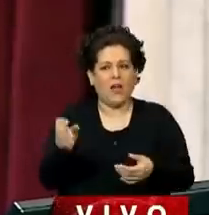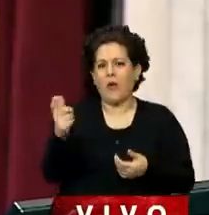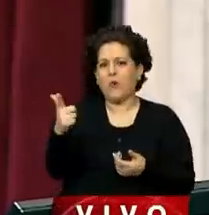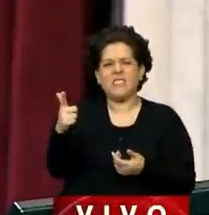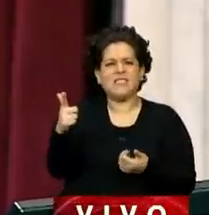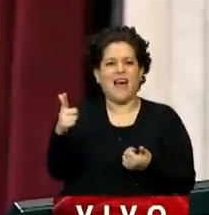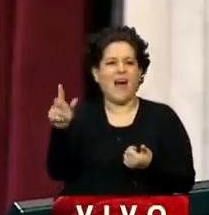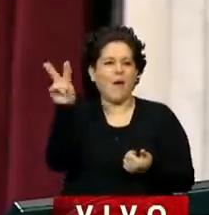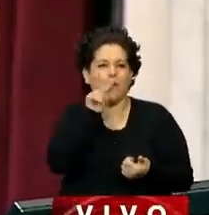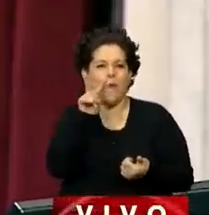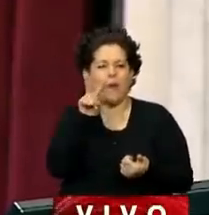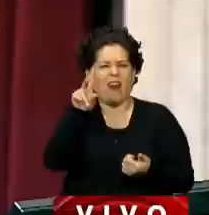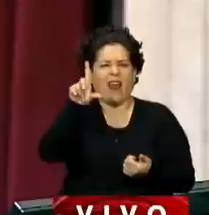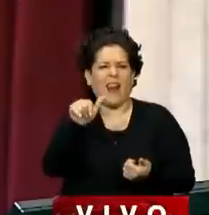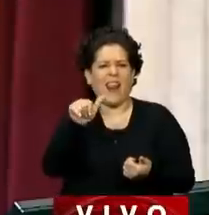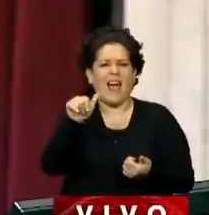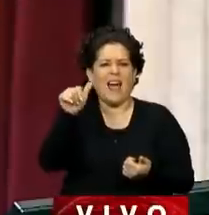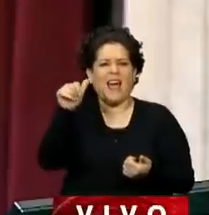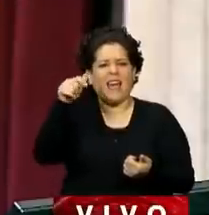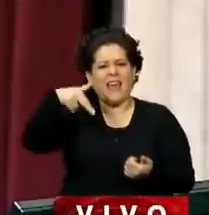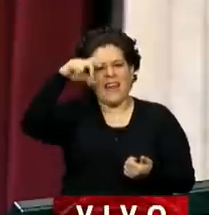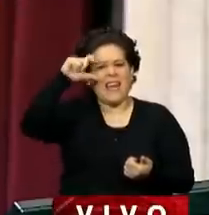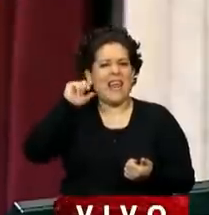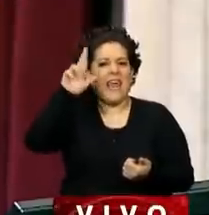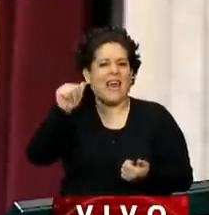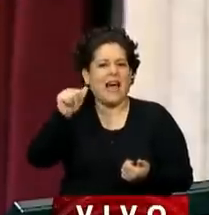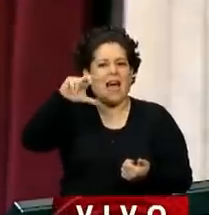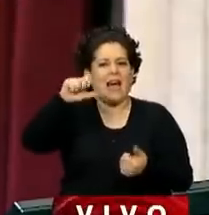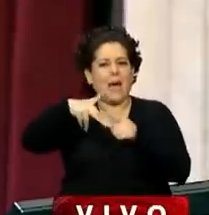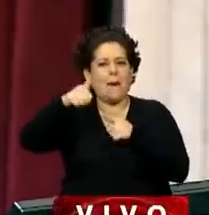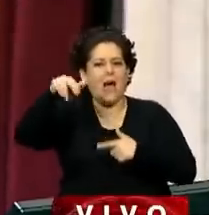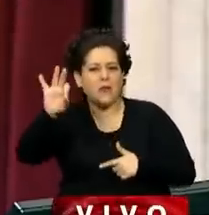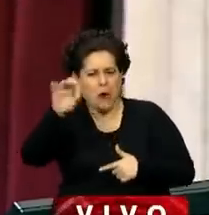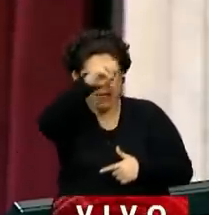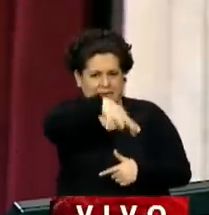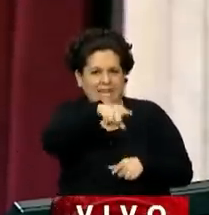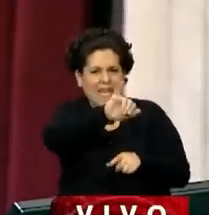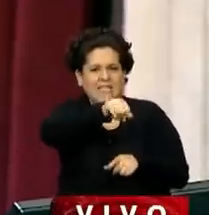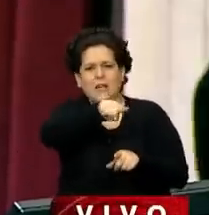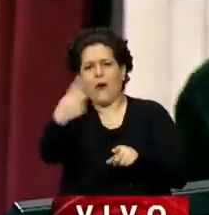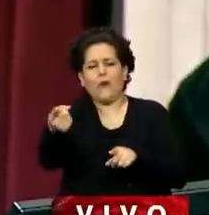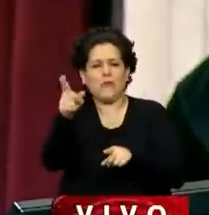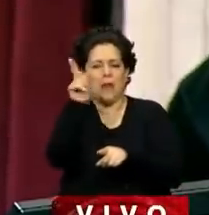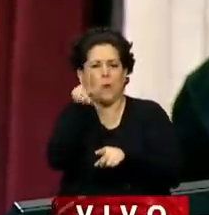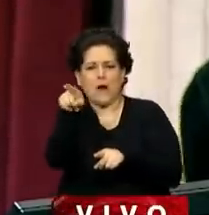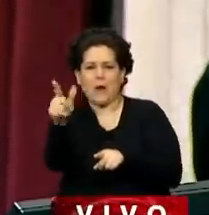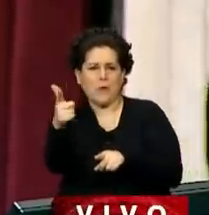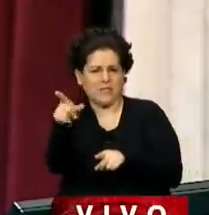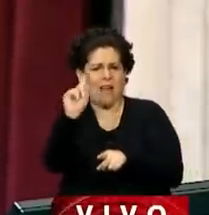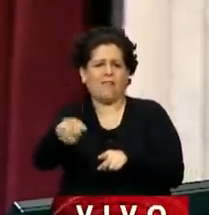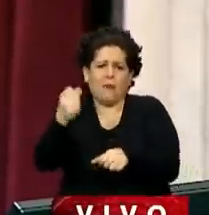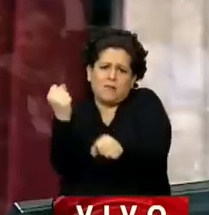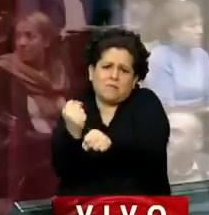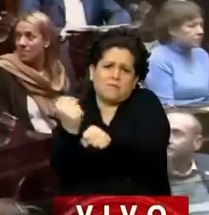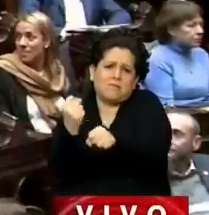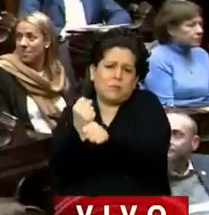pero también trabajó mucho. La negra Camaño sí está, pero no la negra Vilar, que también trabajó